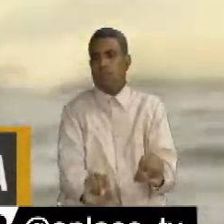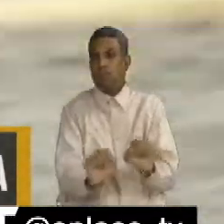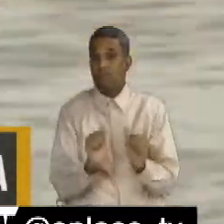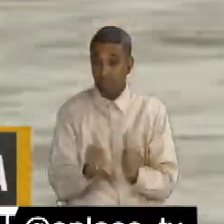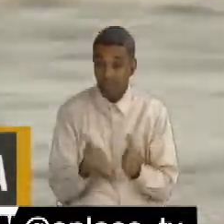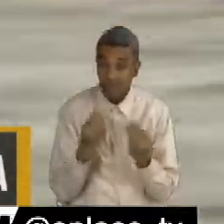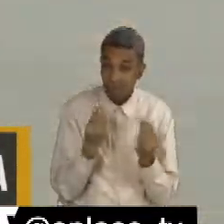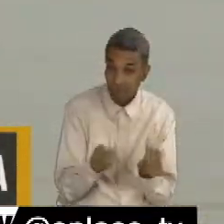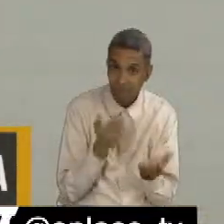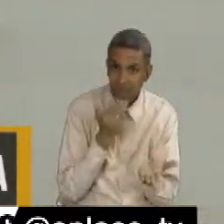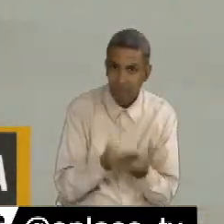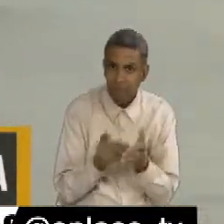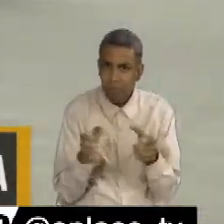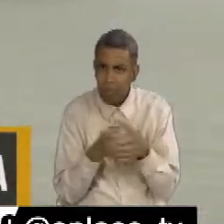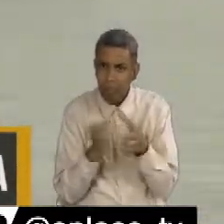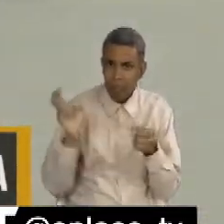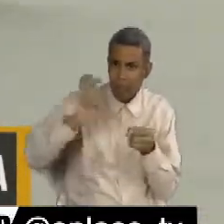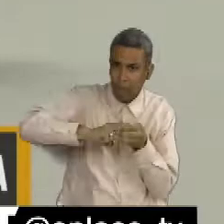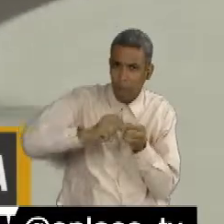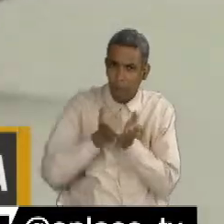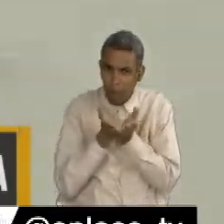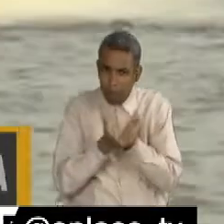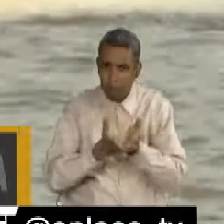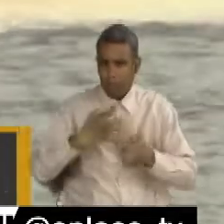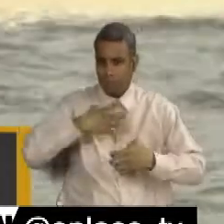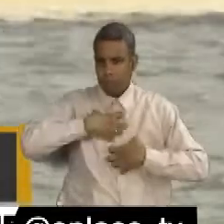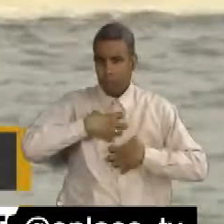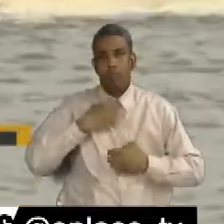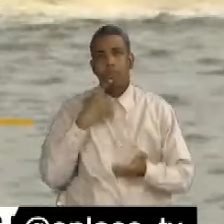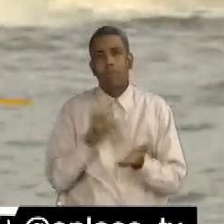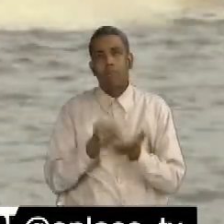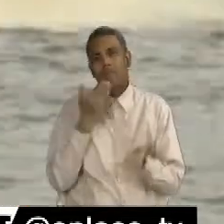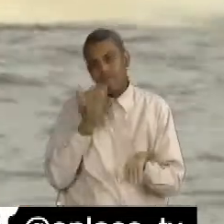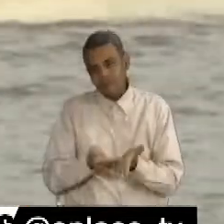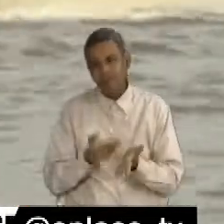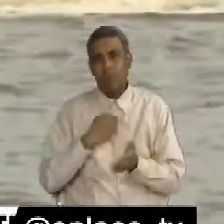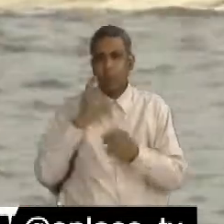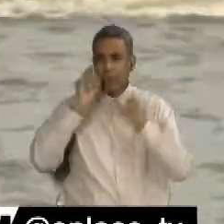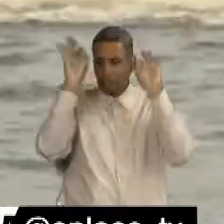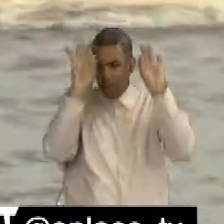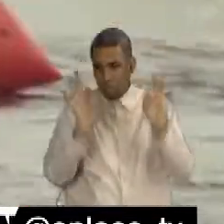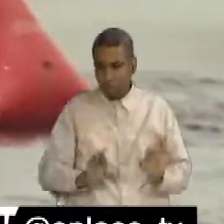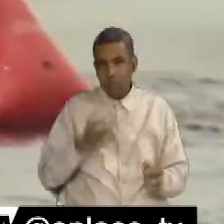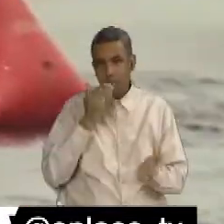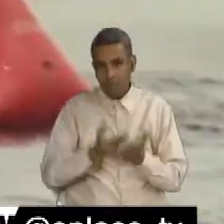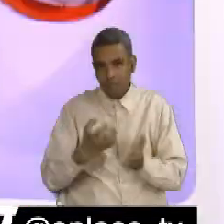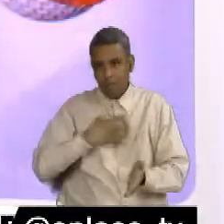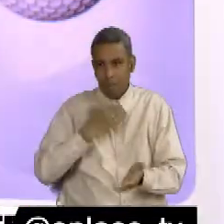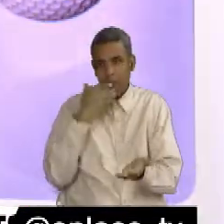de Motonáutica se mostró agradecida con la ciudad por acoger este tipo de actividades deportivas.